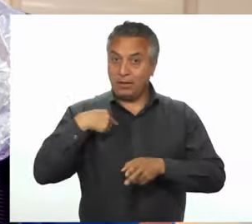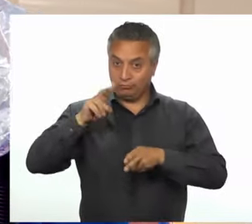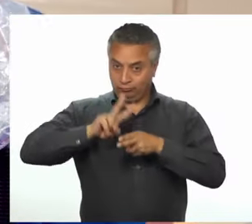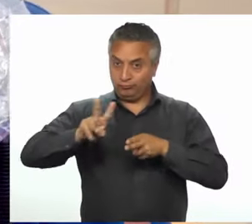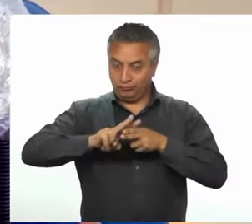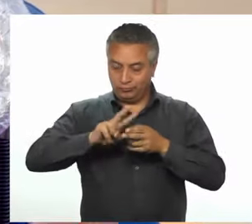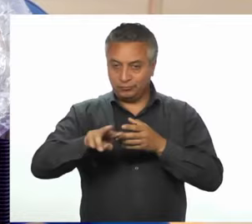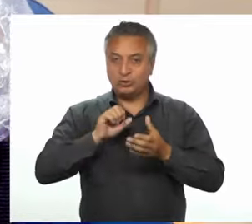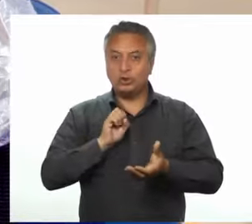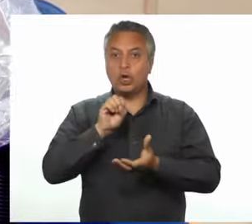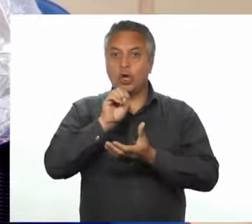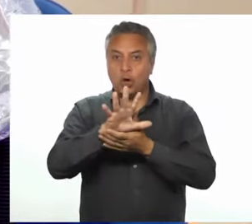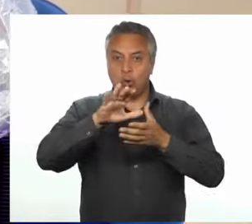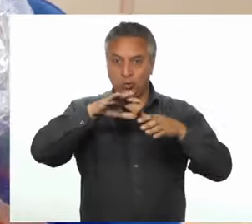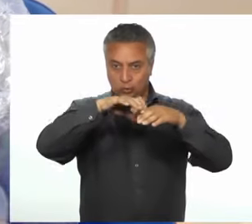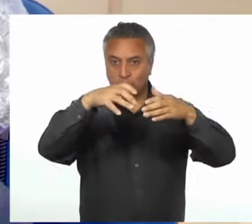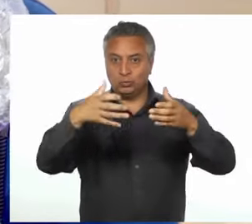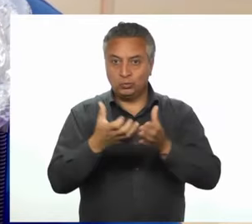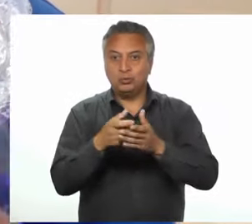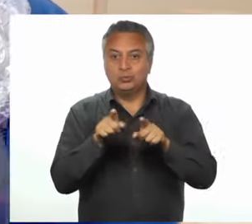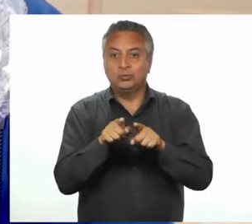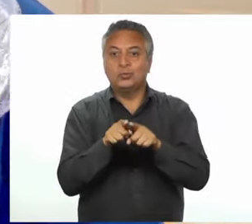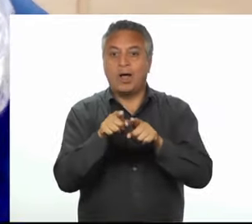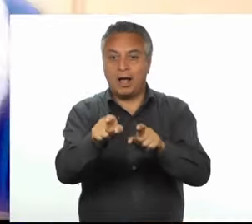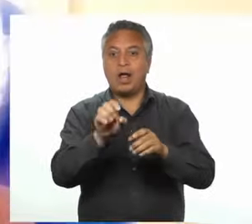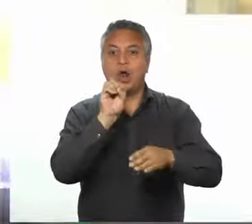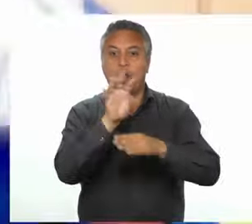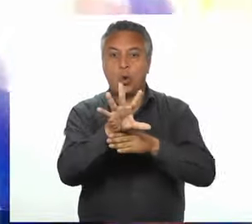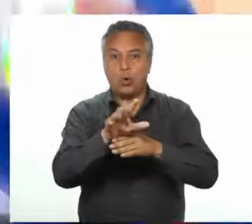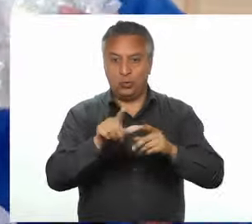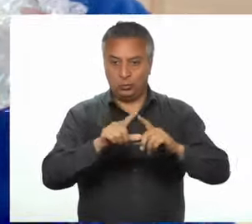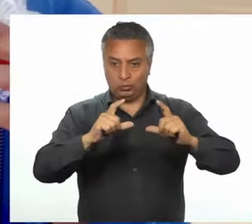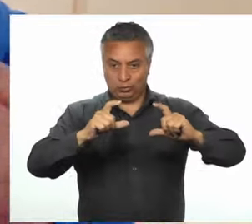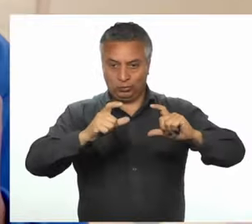un elemento que nos permite descomponer la luz.